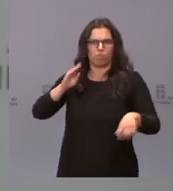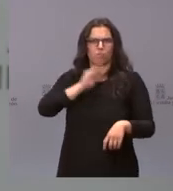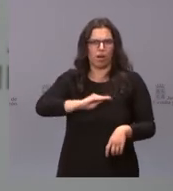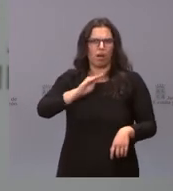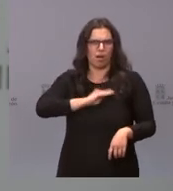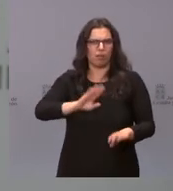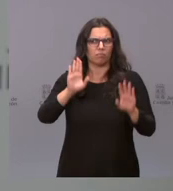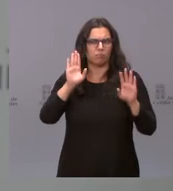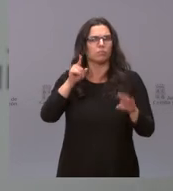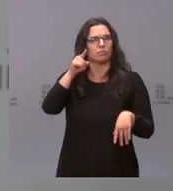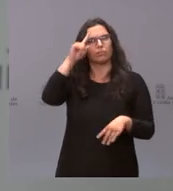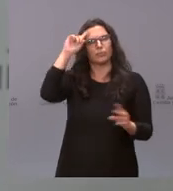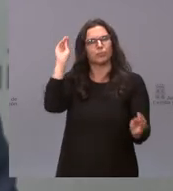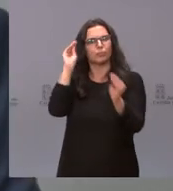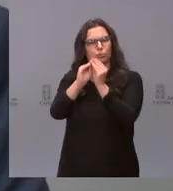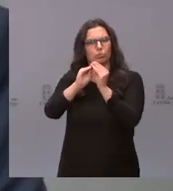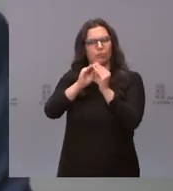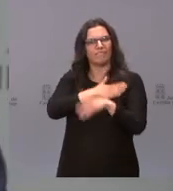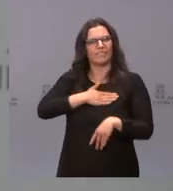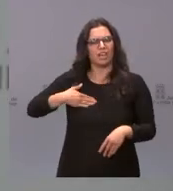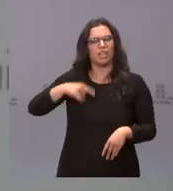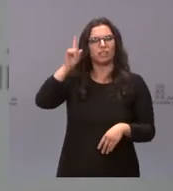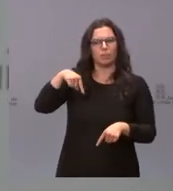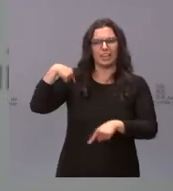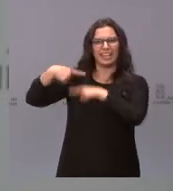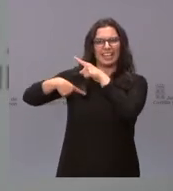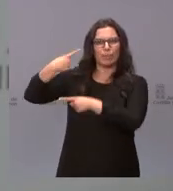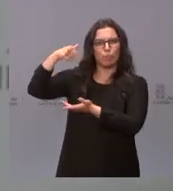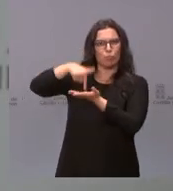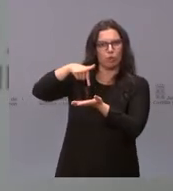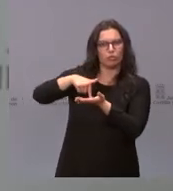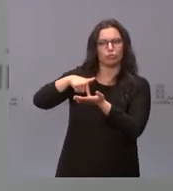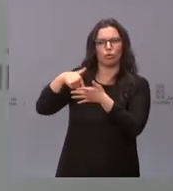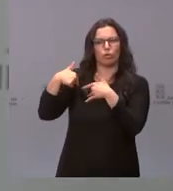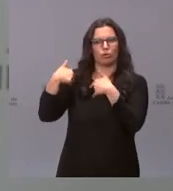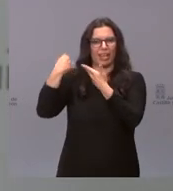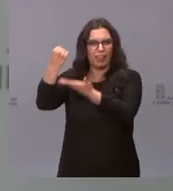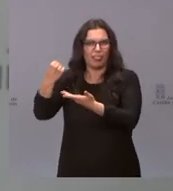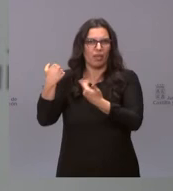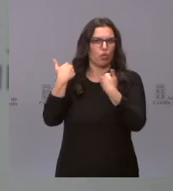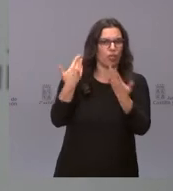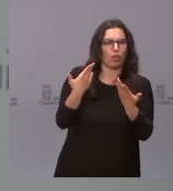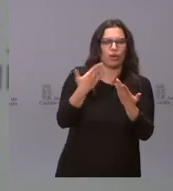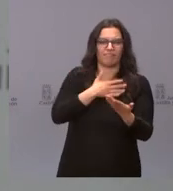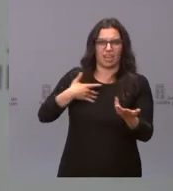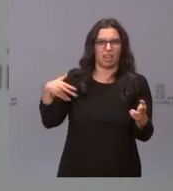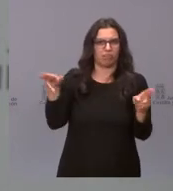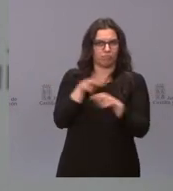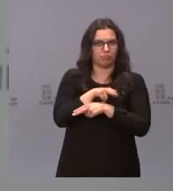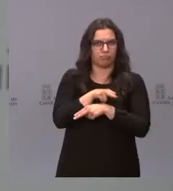estaban a favor de la eliminación del impuesto de sucesiones y donaciones no sólo las dos fuerzas políticas